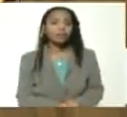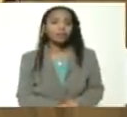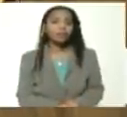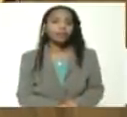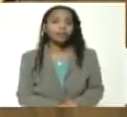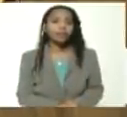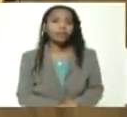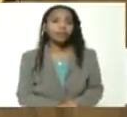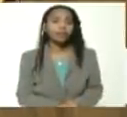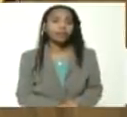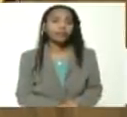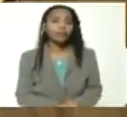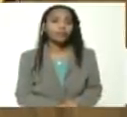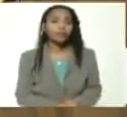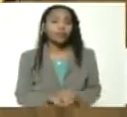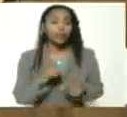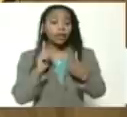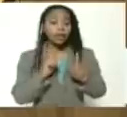Estas cosas